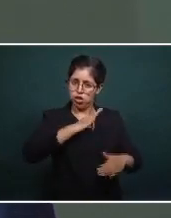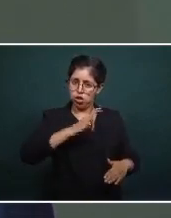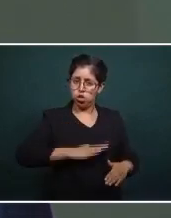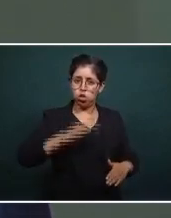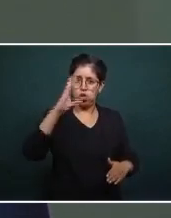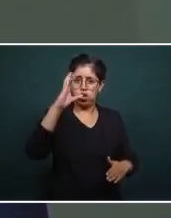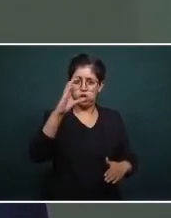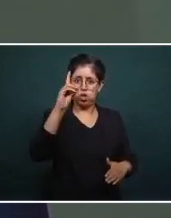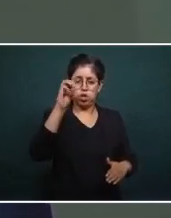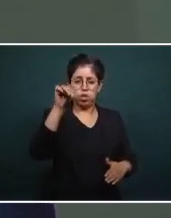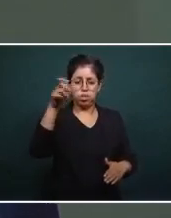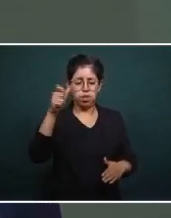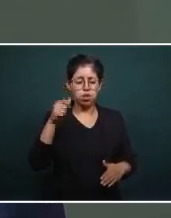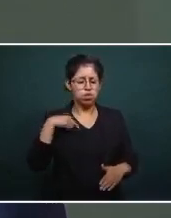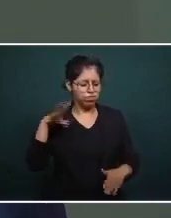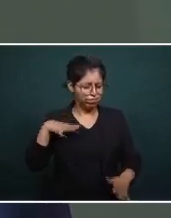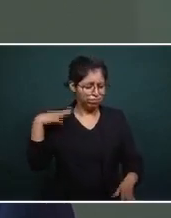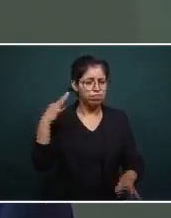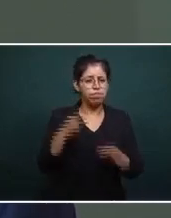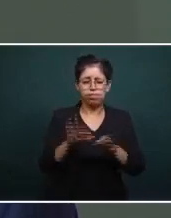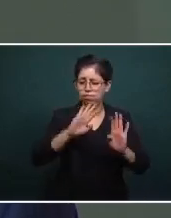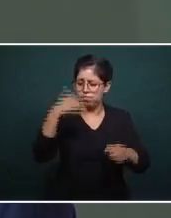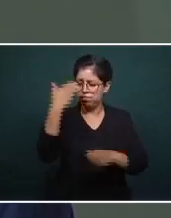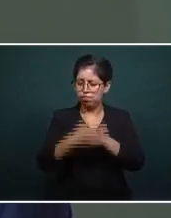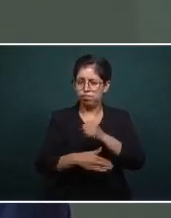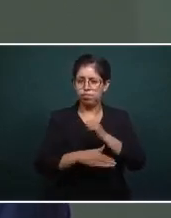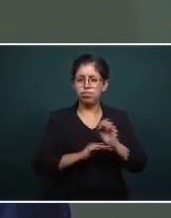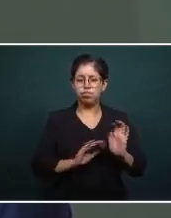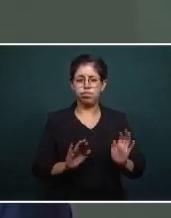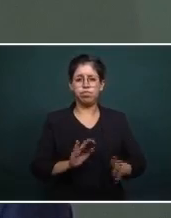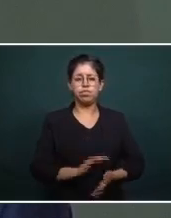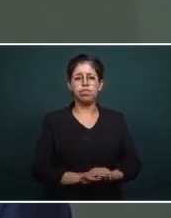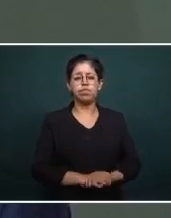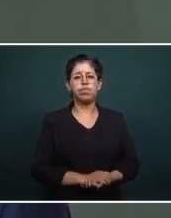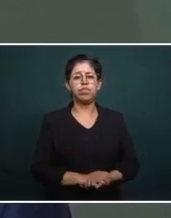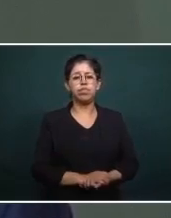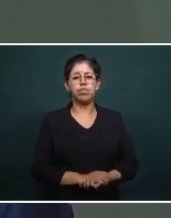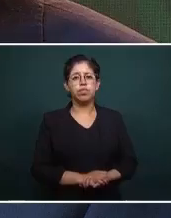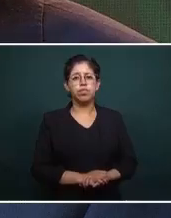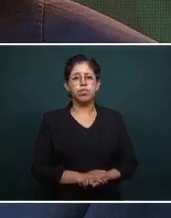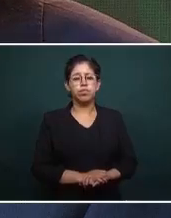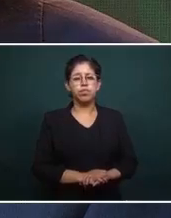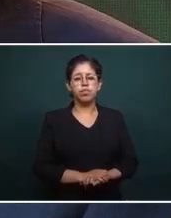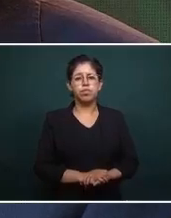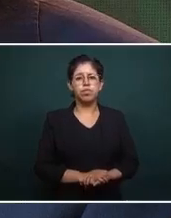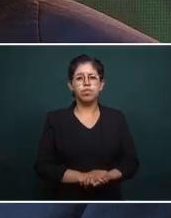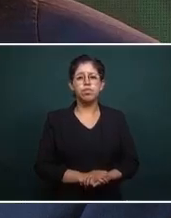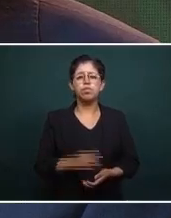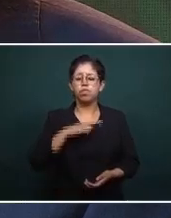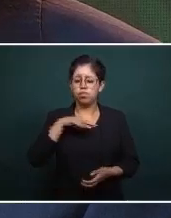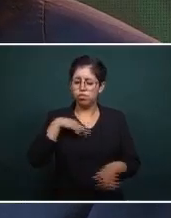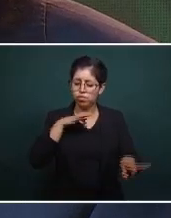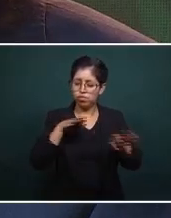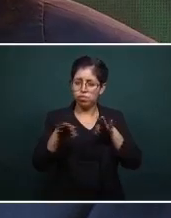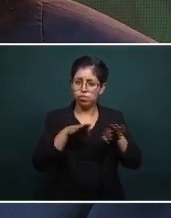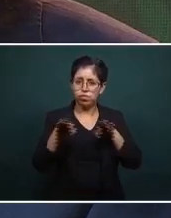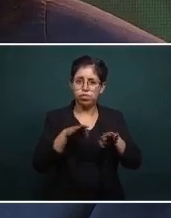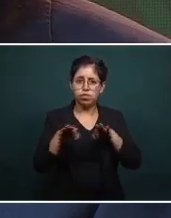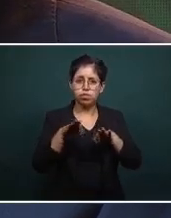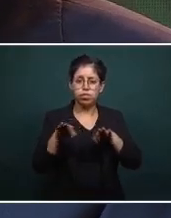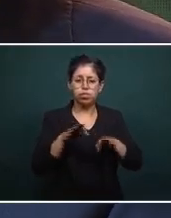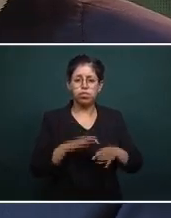Toluca-Ciudad de México, el compromiso es terminarlo. Ya estamos trabajando de manera